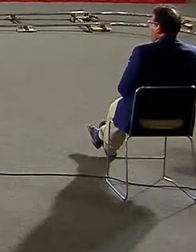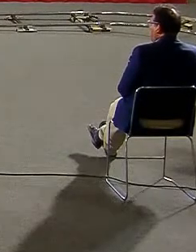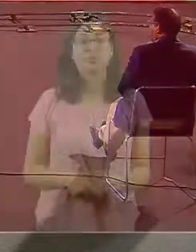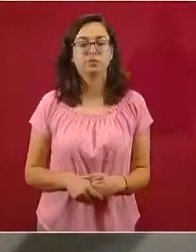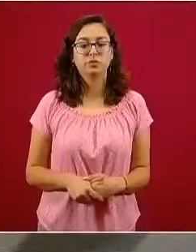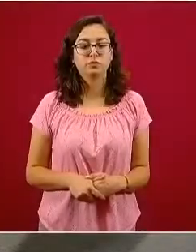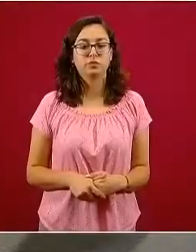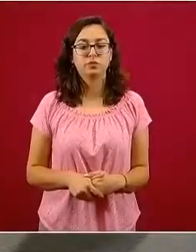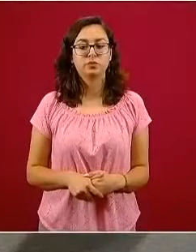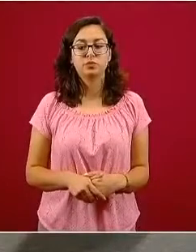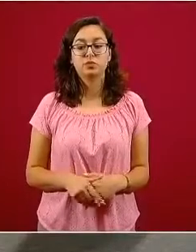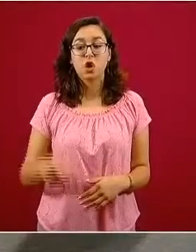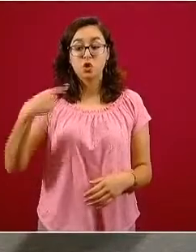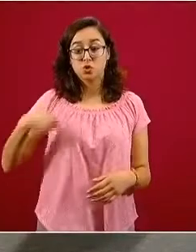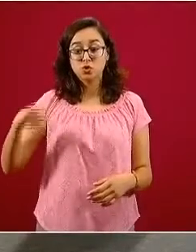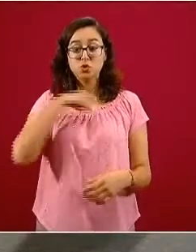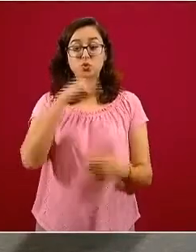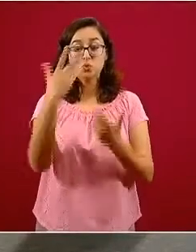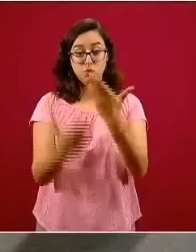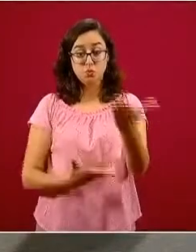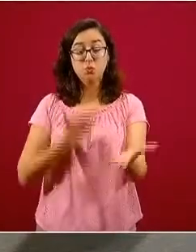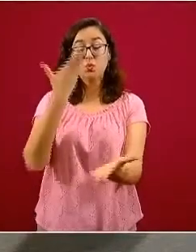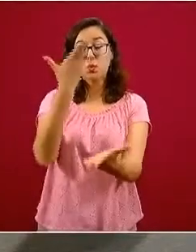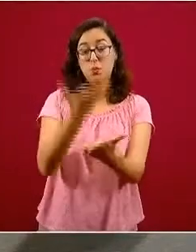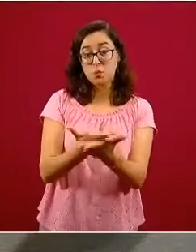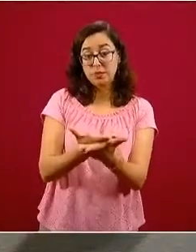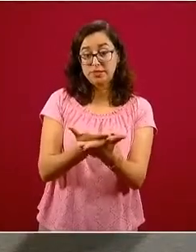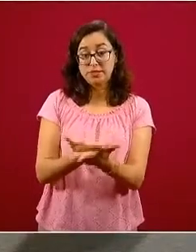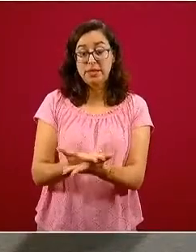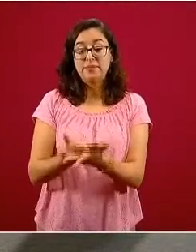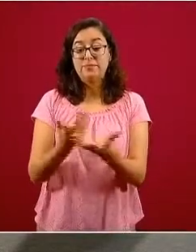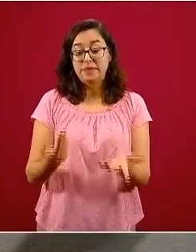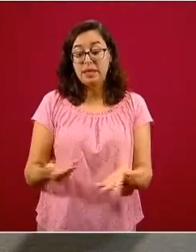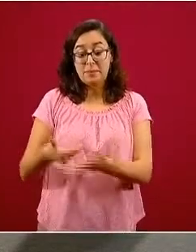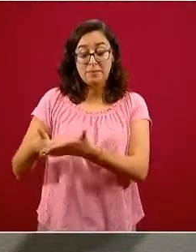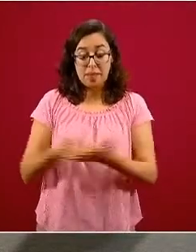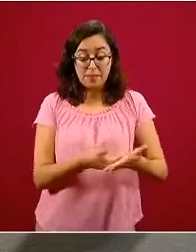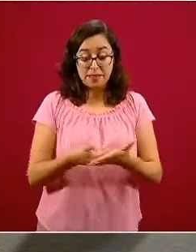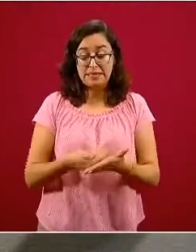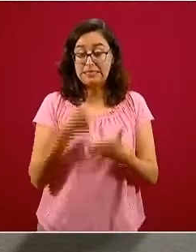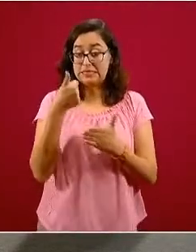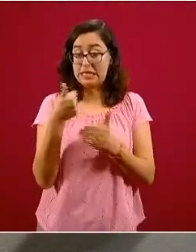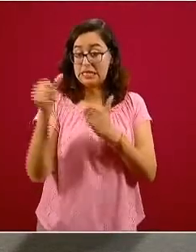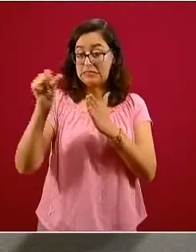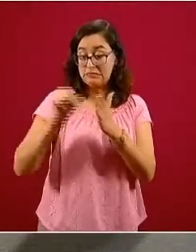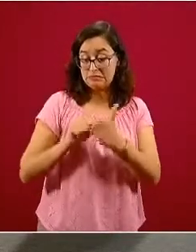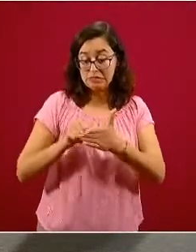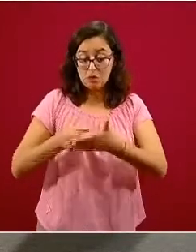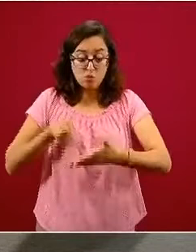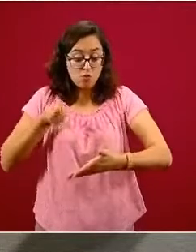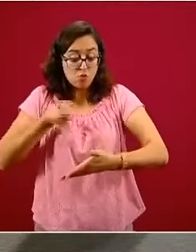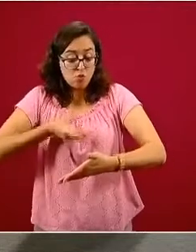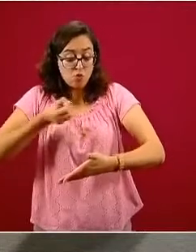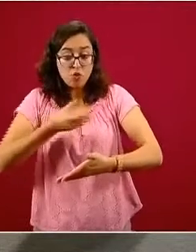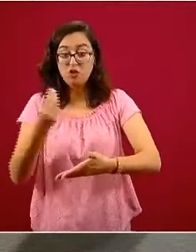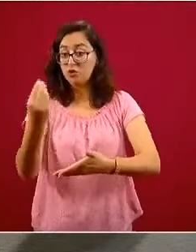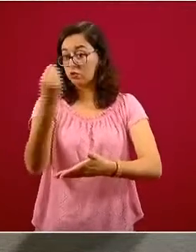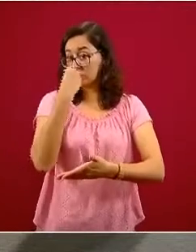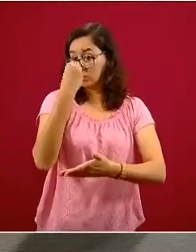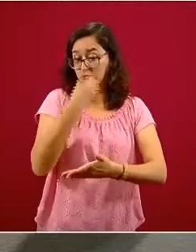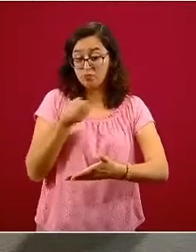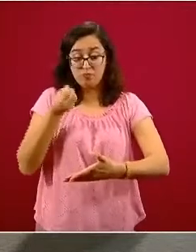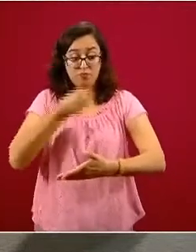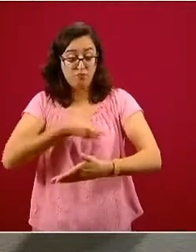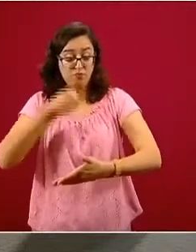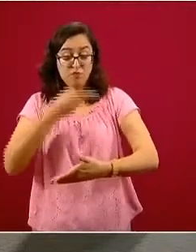2 años. Estamos proponiendo una alimentación a partir de los 6 meses saludable, sin productos